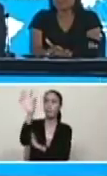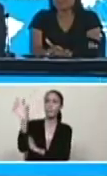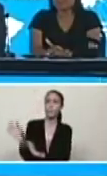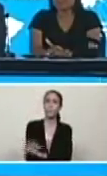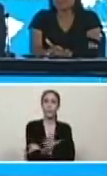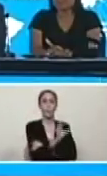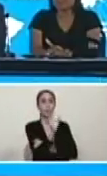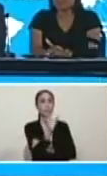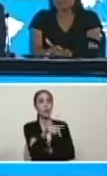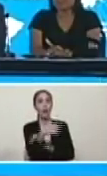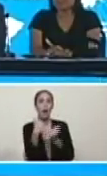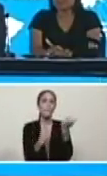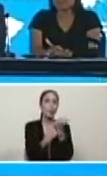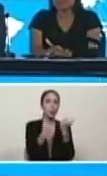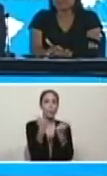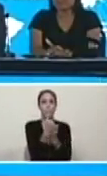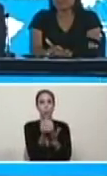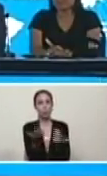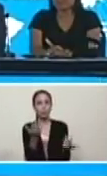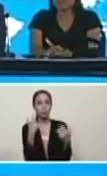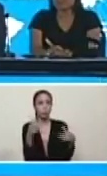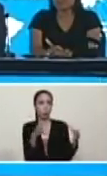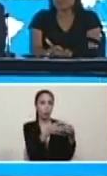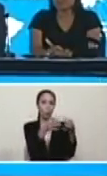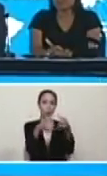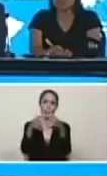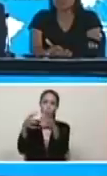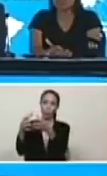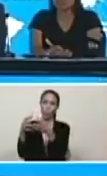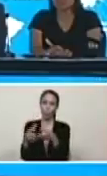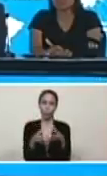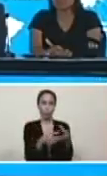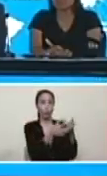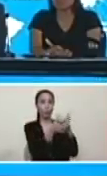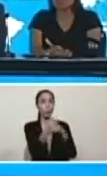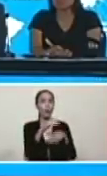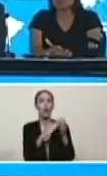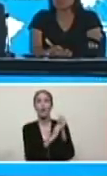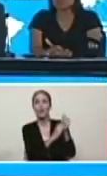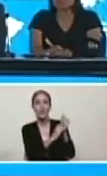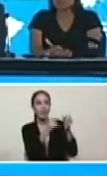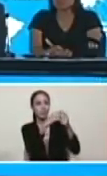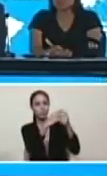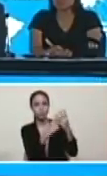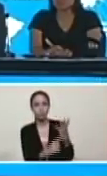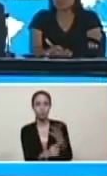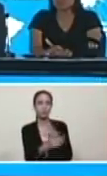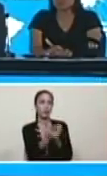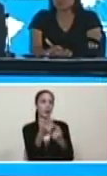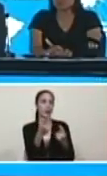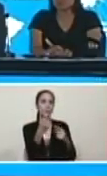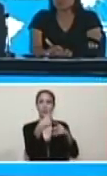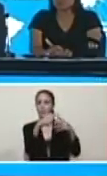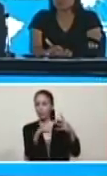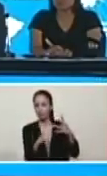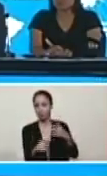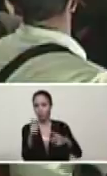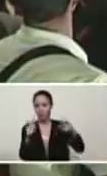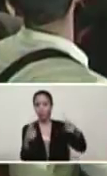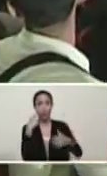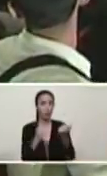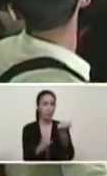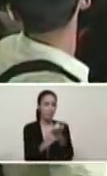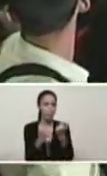A Venezuela la apoyan los movimientos sociales, los líderes sociales, políticos, alternativos,